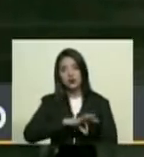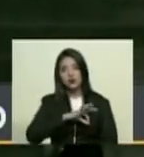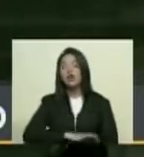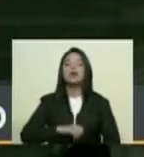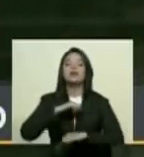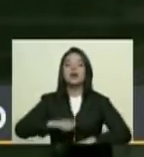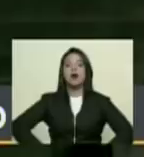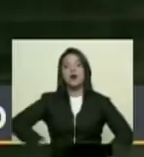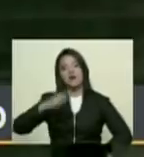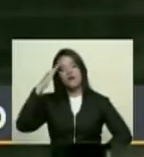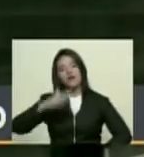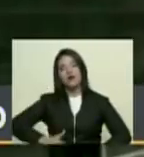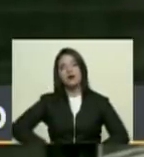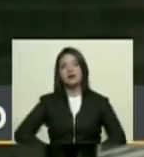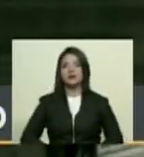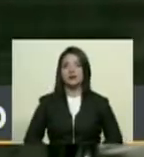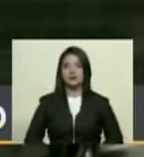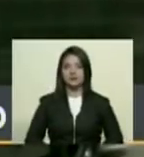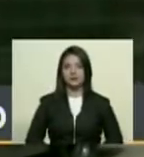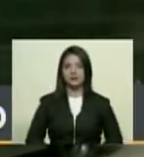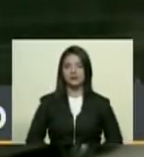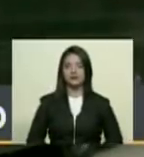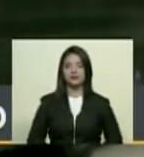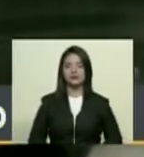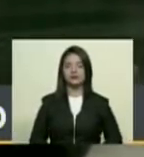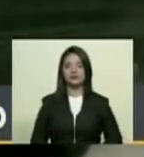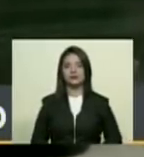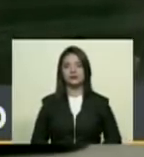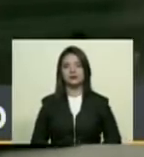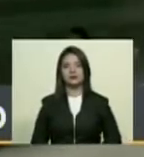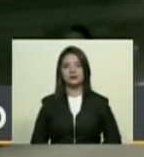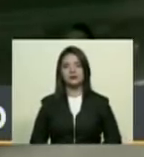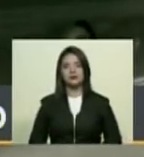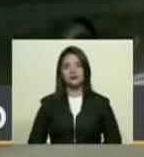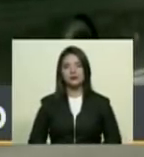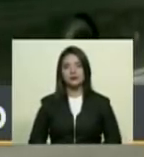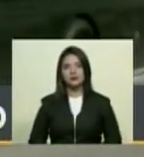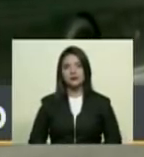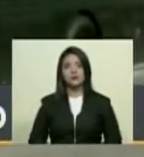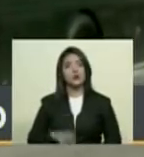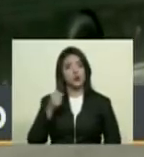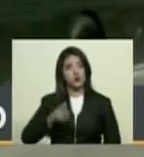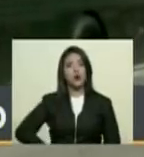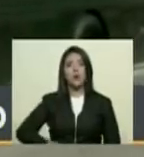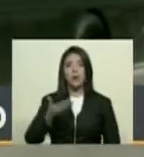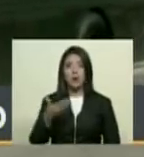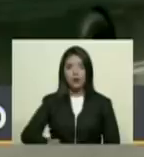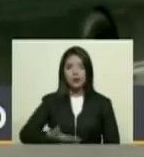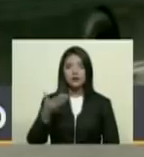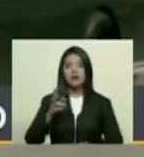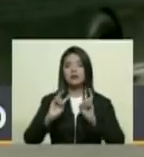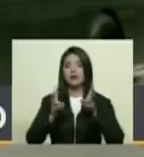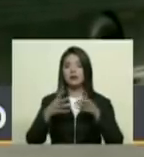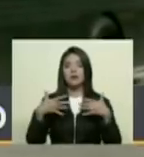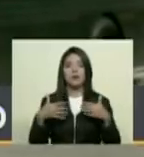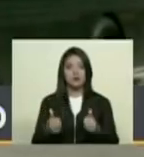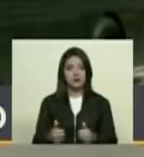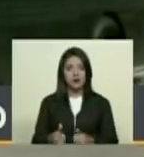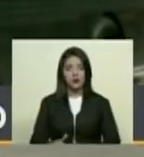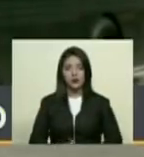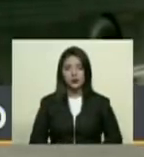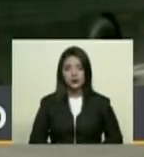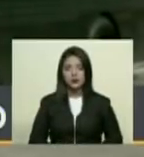Nacional Bolivariana. Es decir, un abordaje importante en materia de salud, en